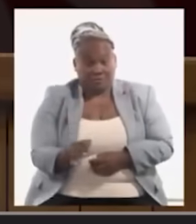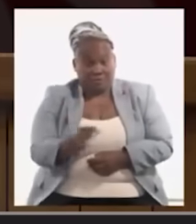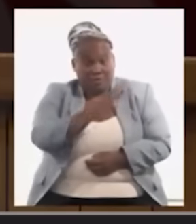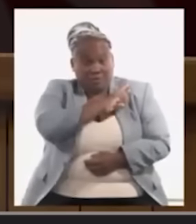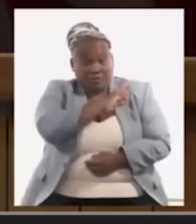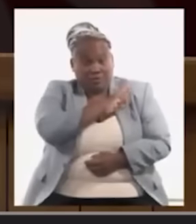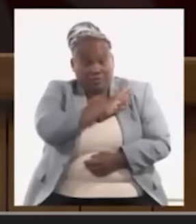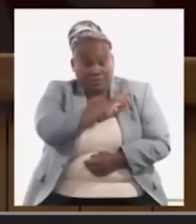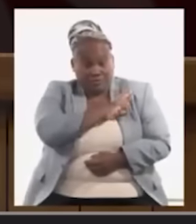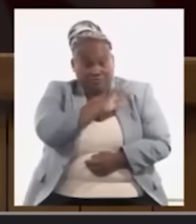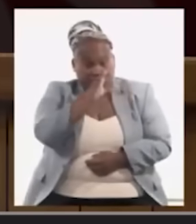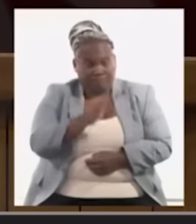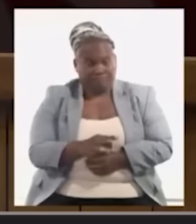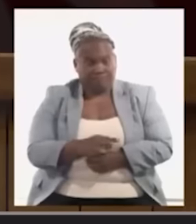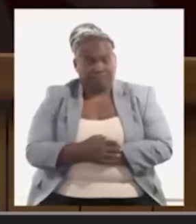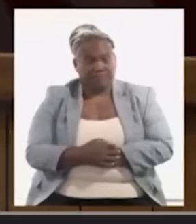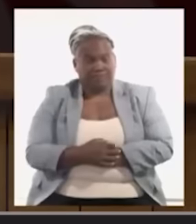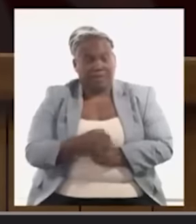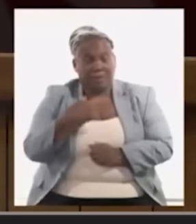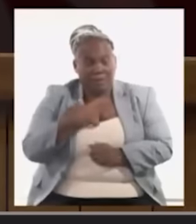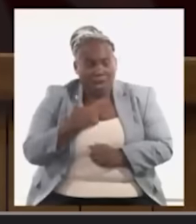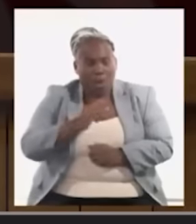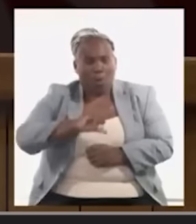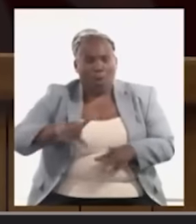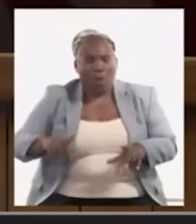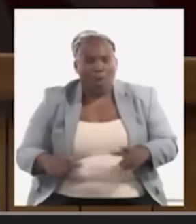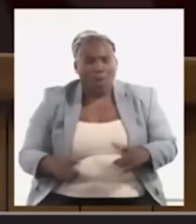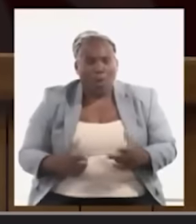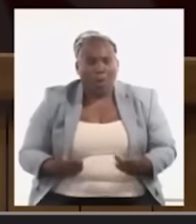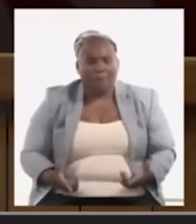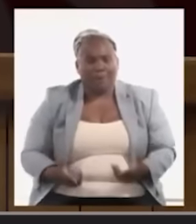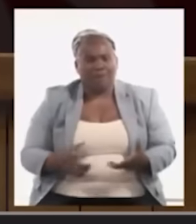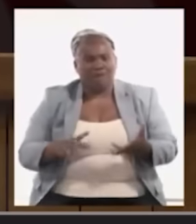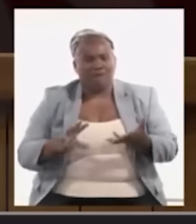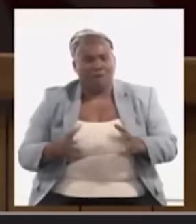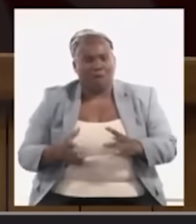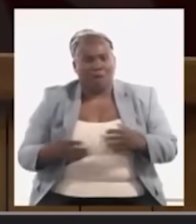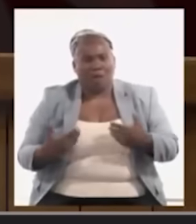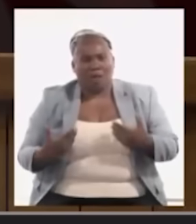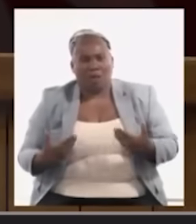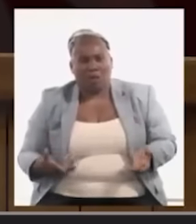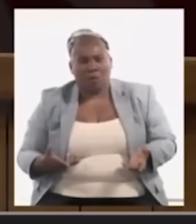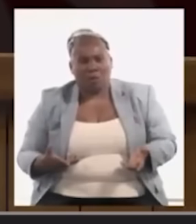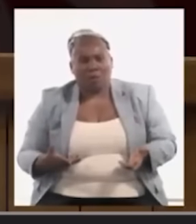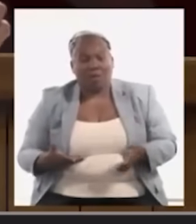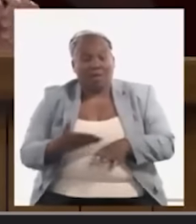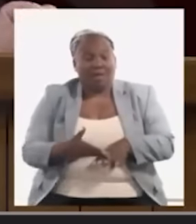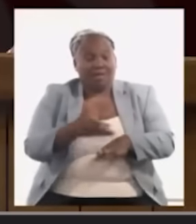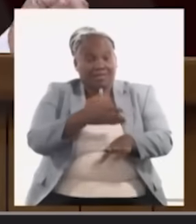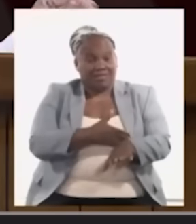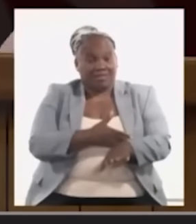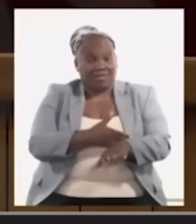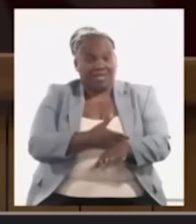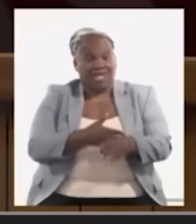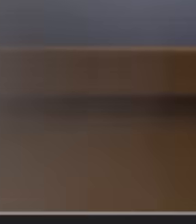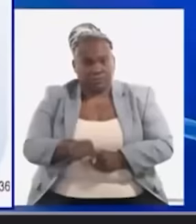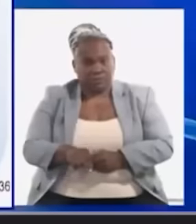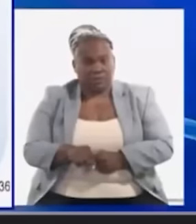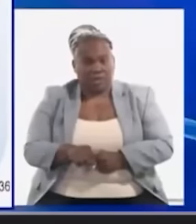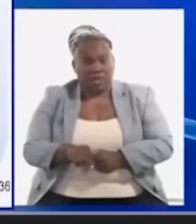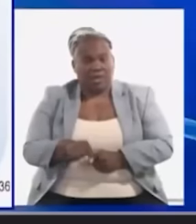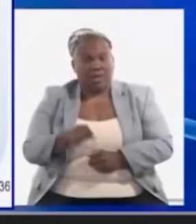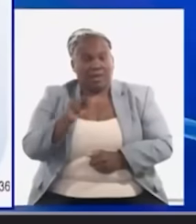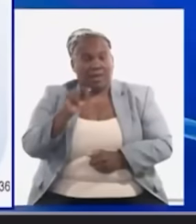que para llegar a esa meta, para transitar ese camino, tenemos que pasar por dolarizaciones